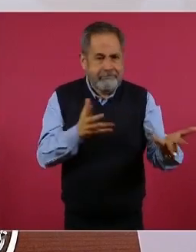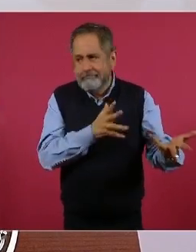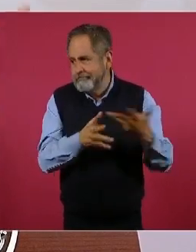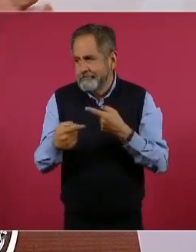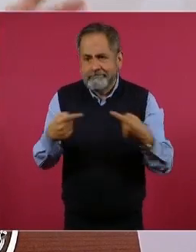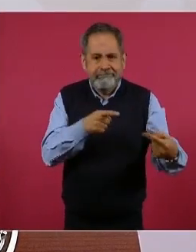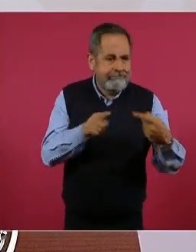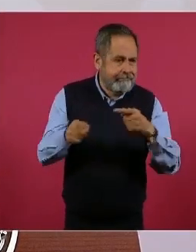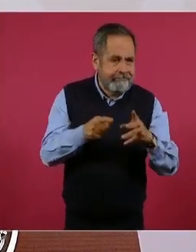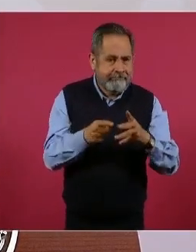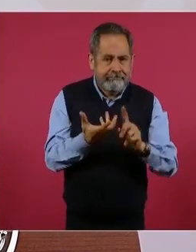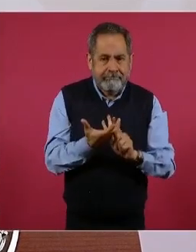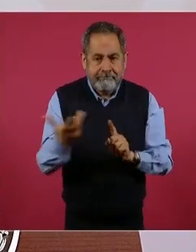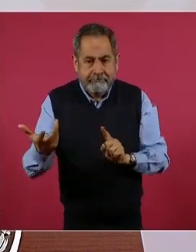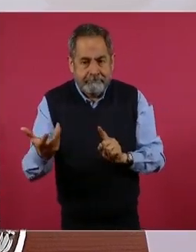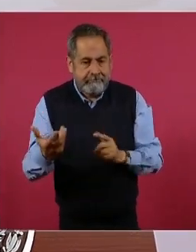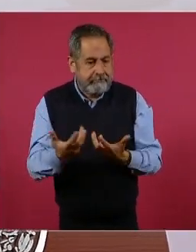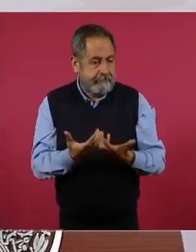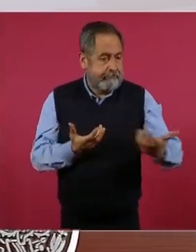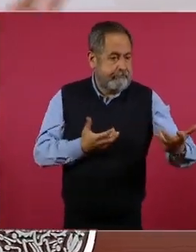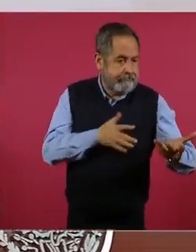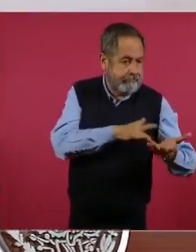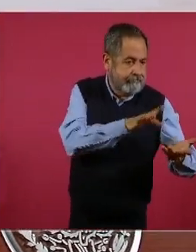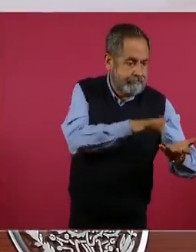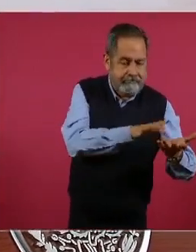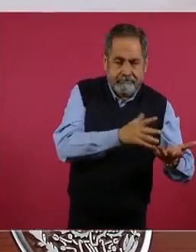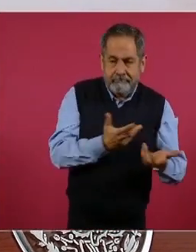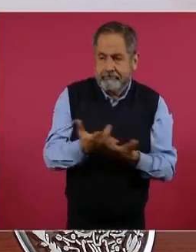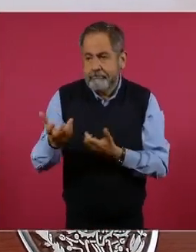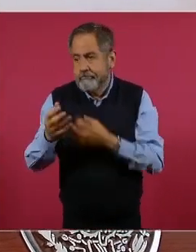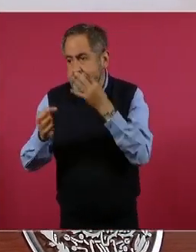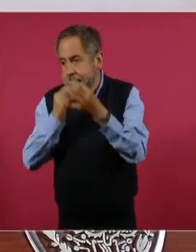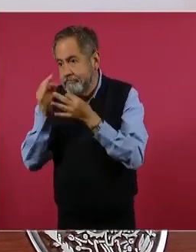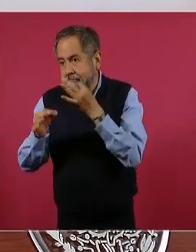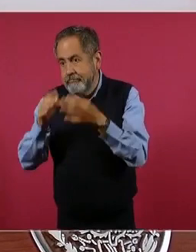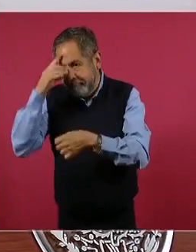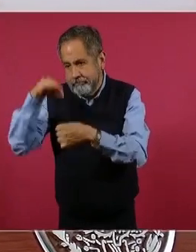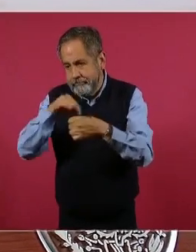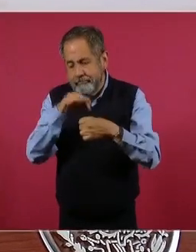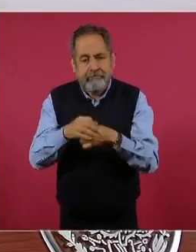Entonces, una parte se fue a hacer campaña